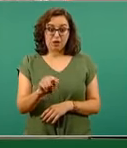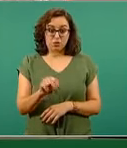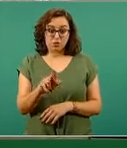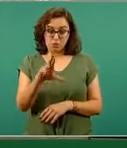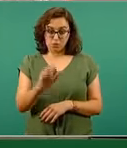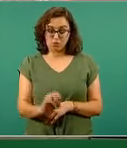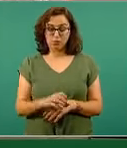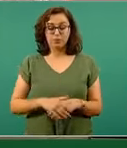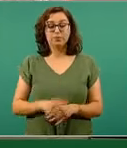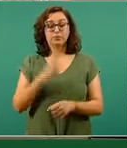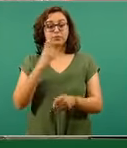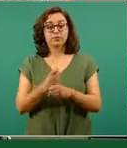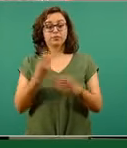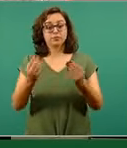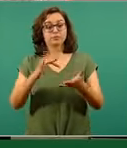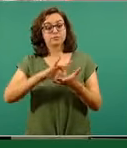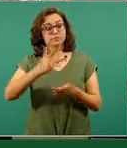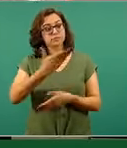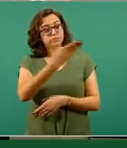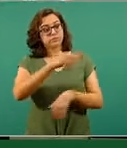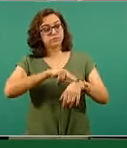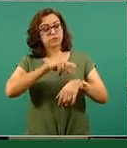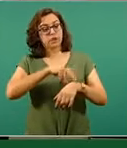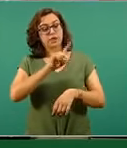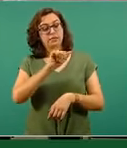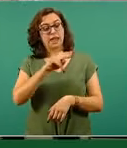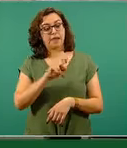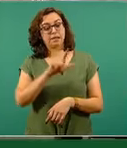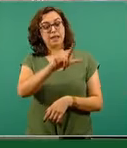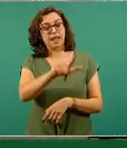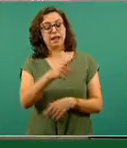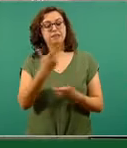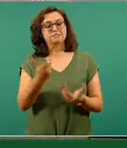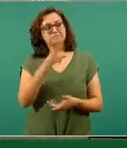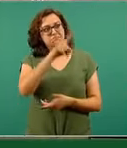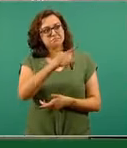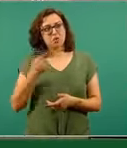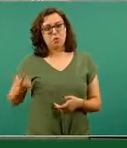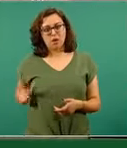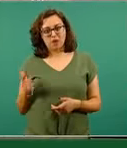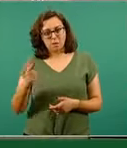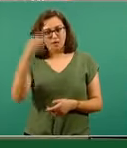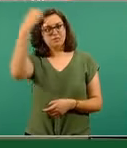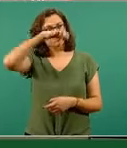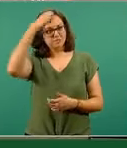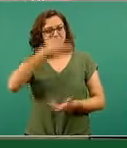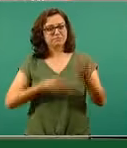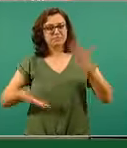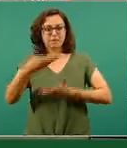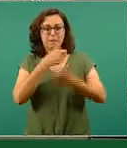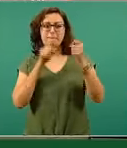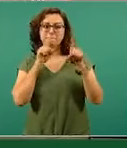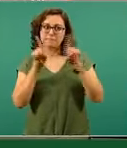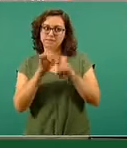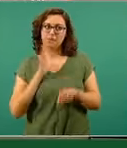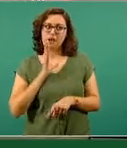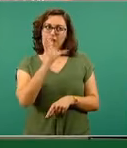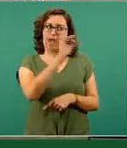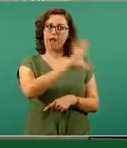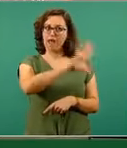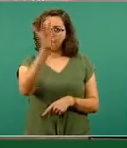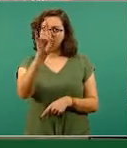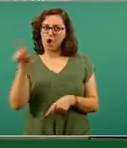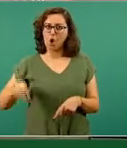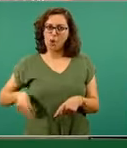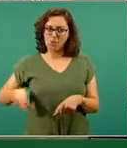hoy. Primero agradeciendo al doctor Daniel Díaz por compartirnos la experiencia de Guanajuato, desde luego al gobernador Diego Sinué Rodríguez Vallejo.